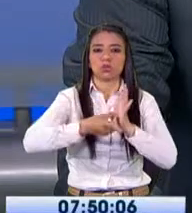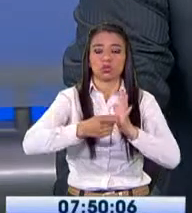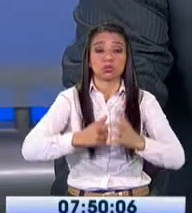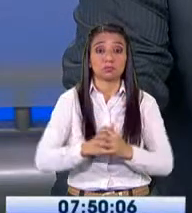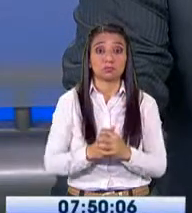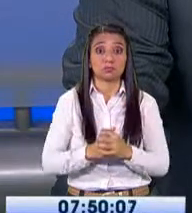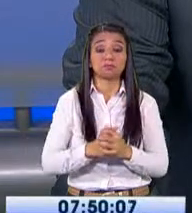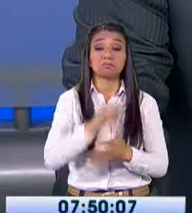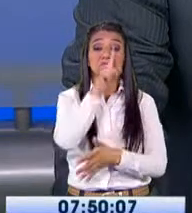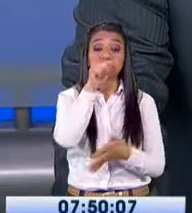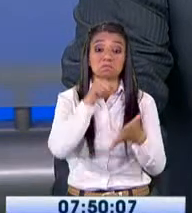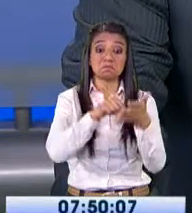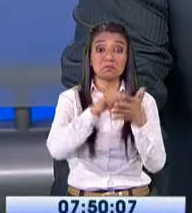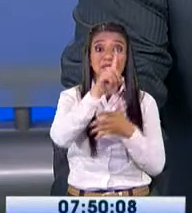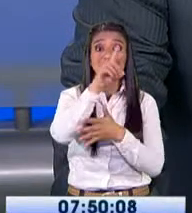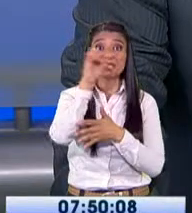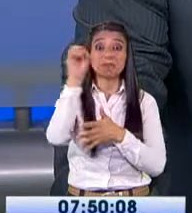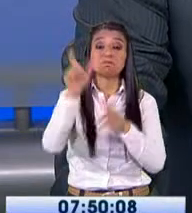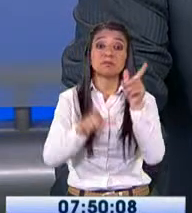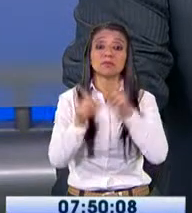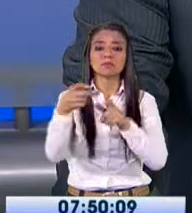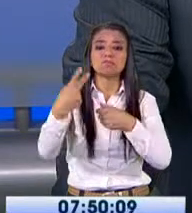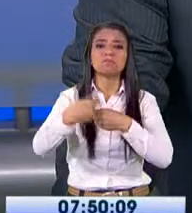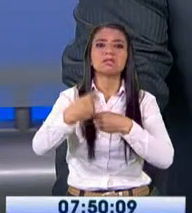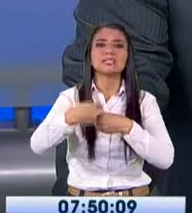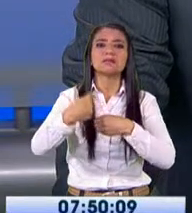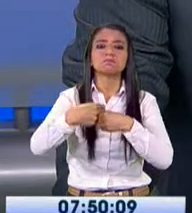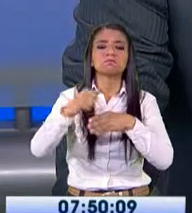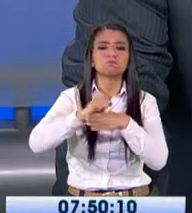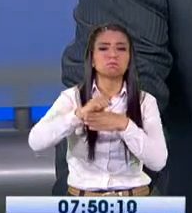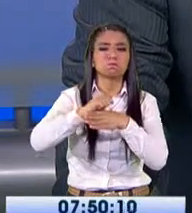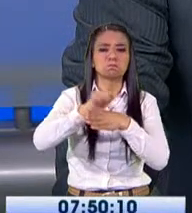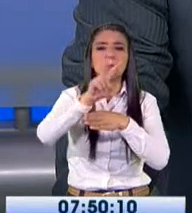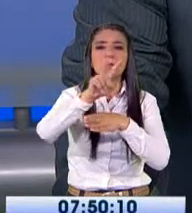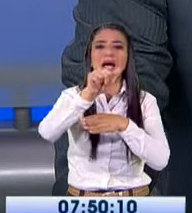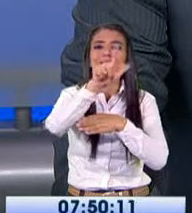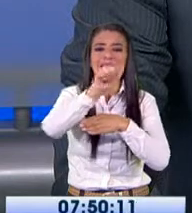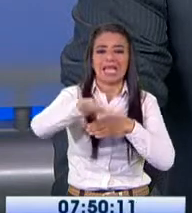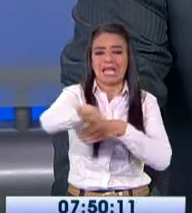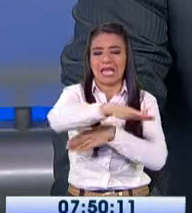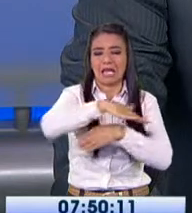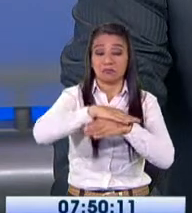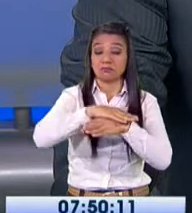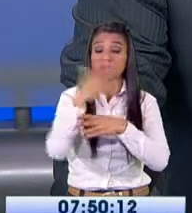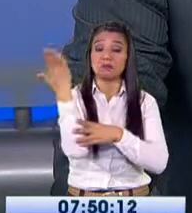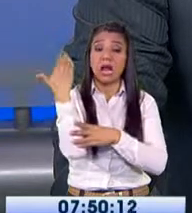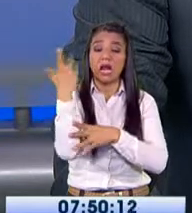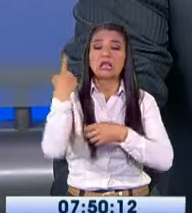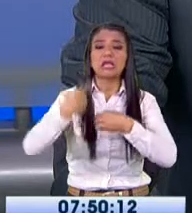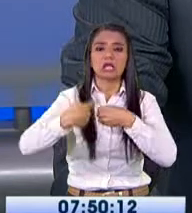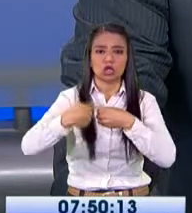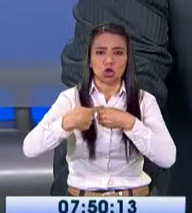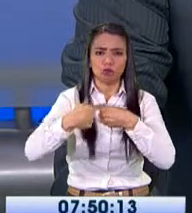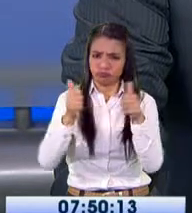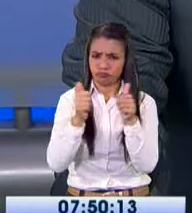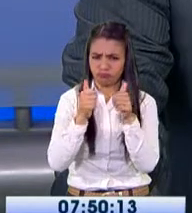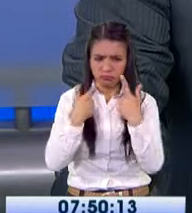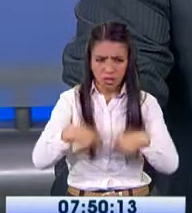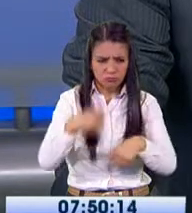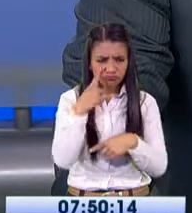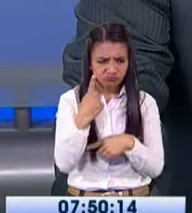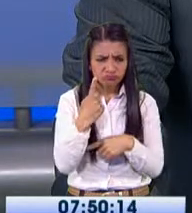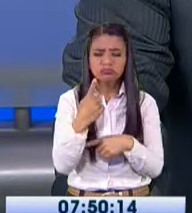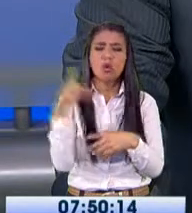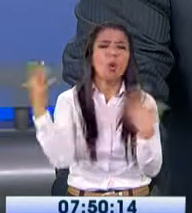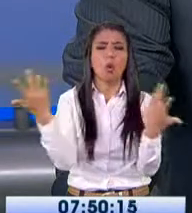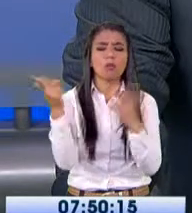Alrededor de 1.100 personas participaron en el simulacro simultáneo en el Valle de los Chillos. El alcalde del Distrito Metropolitano de Quito comprobó el funcionamiento del